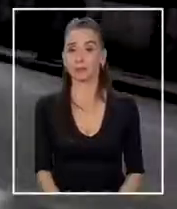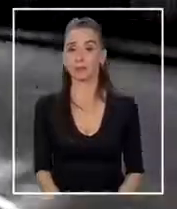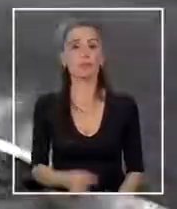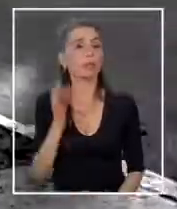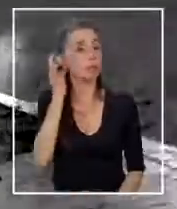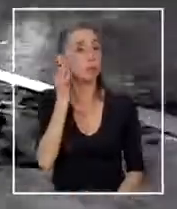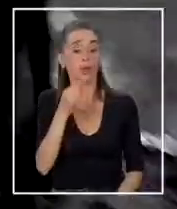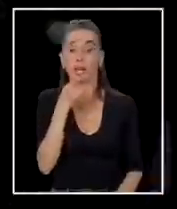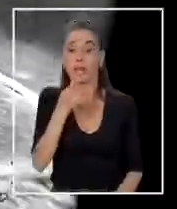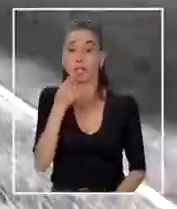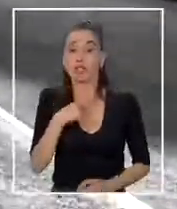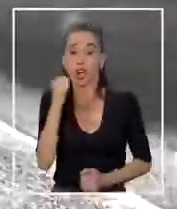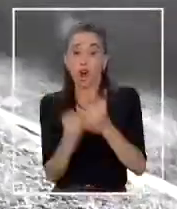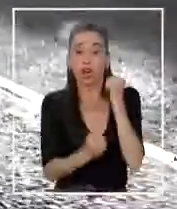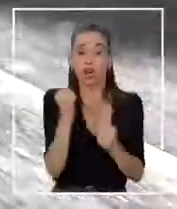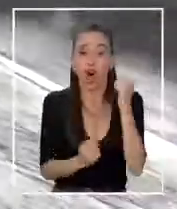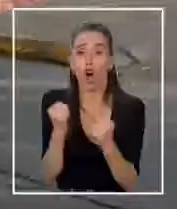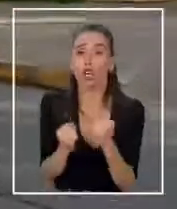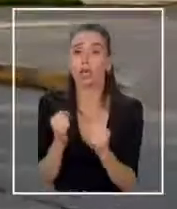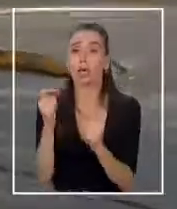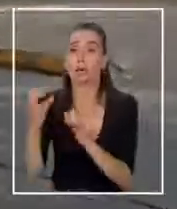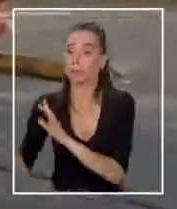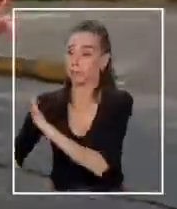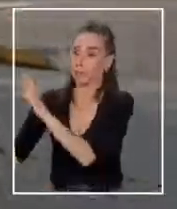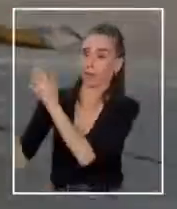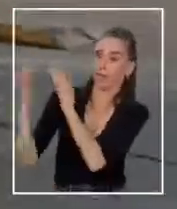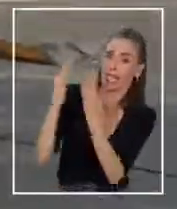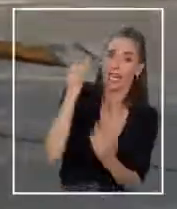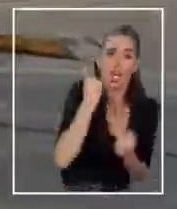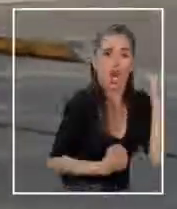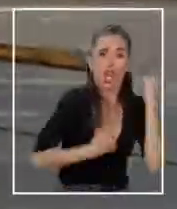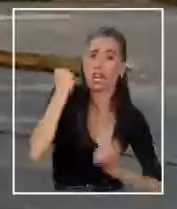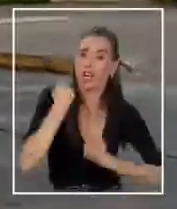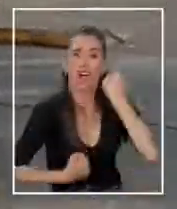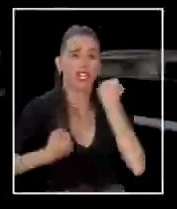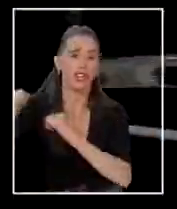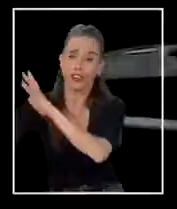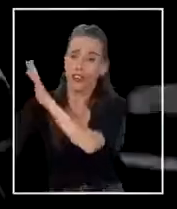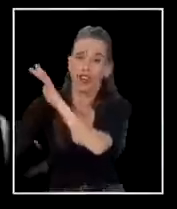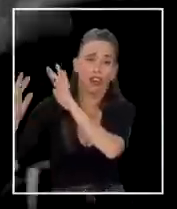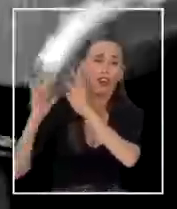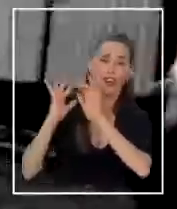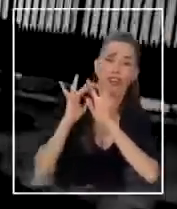Yo corría por aquí y toda la gente venía detrás, corriendo, corriendo, corriendo, corriendo.